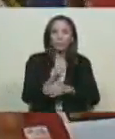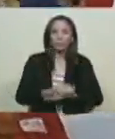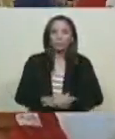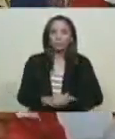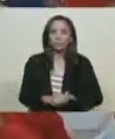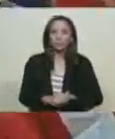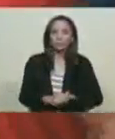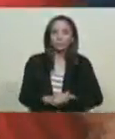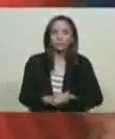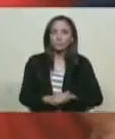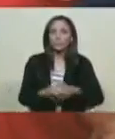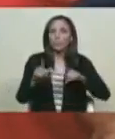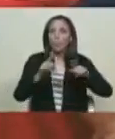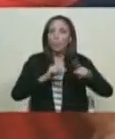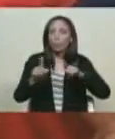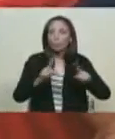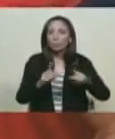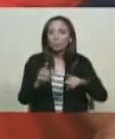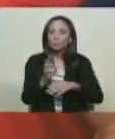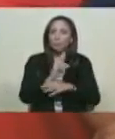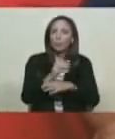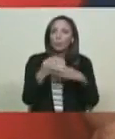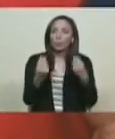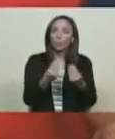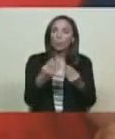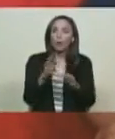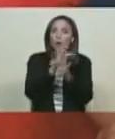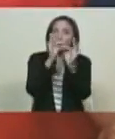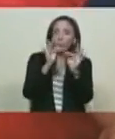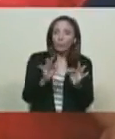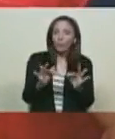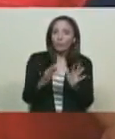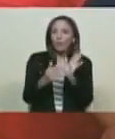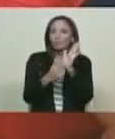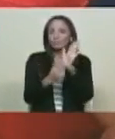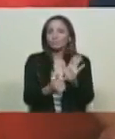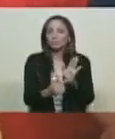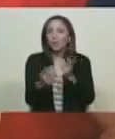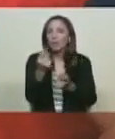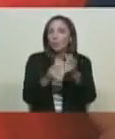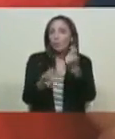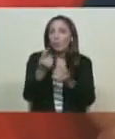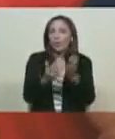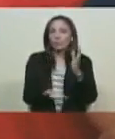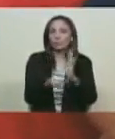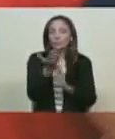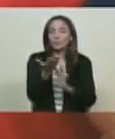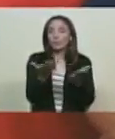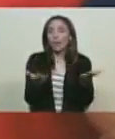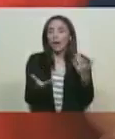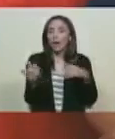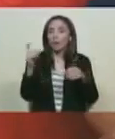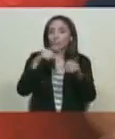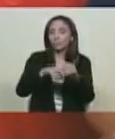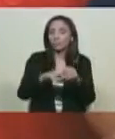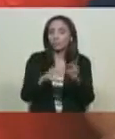distribución, y que nos garantiza, camaradas, un nuevo modelo económico productivo e integral, que nos permitirá